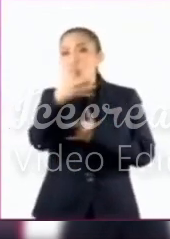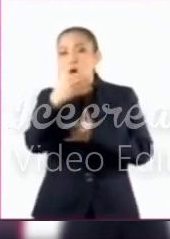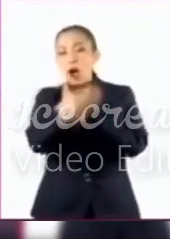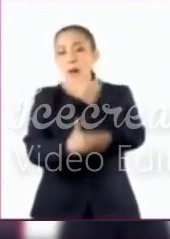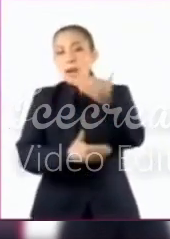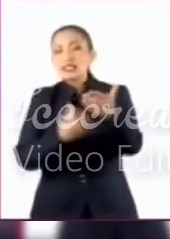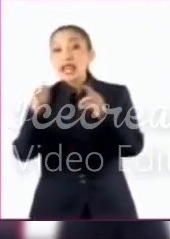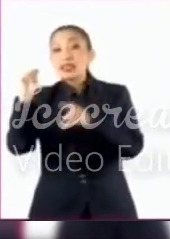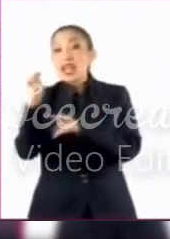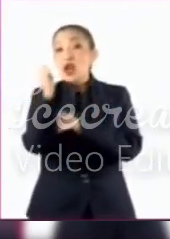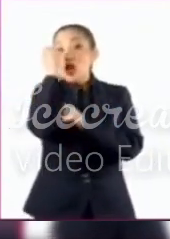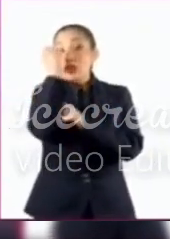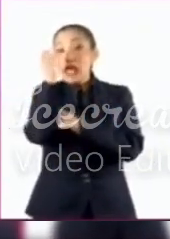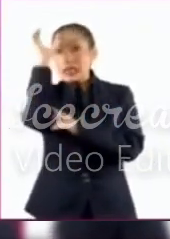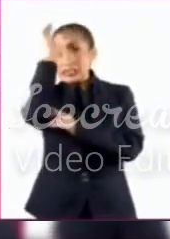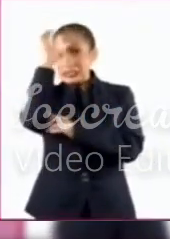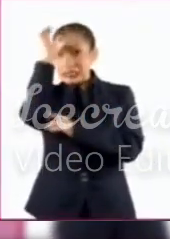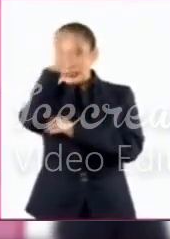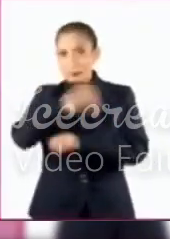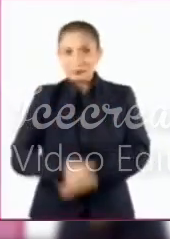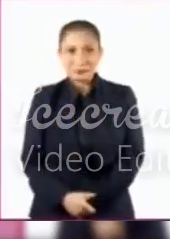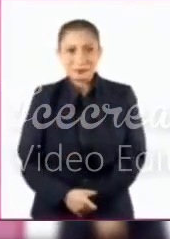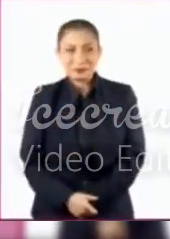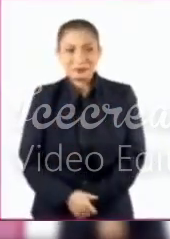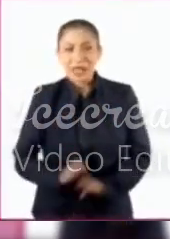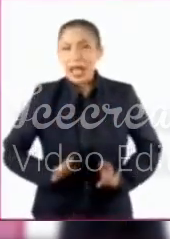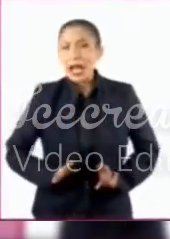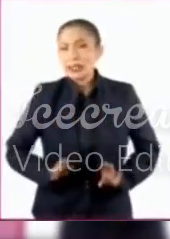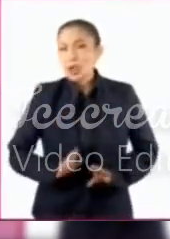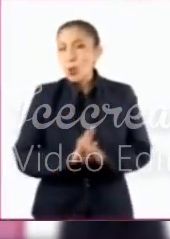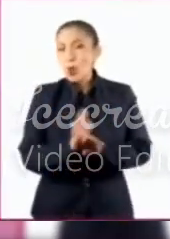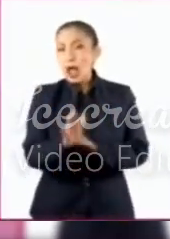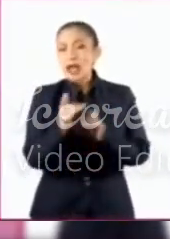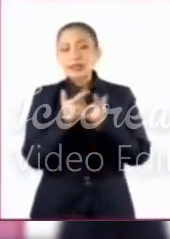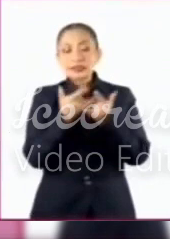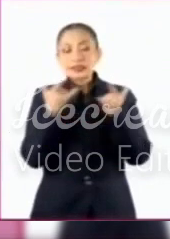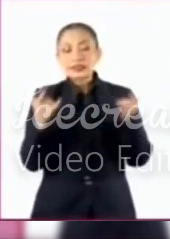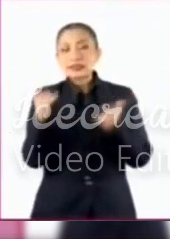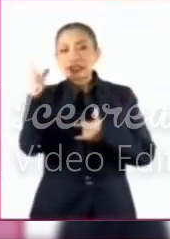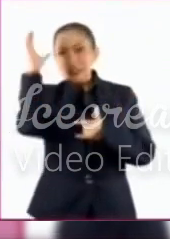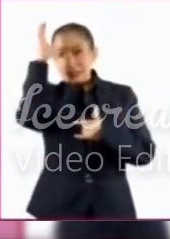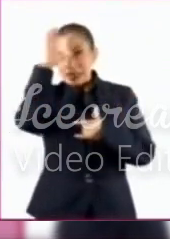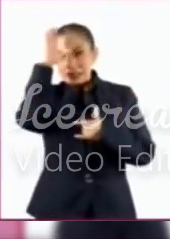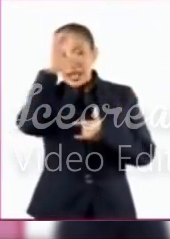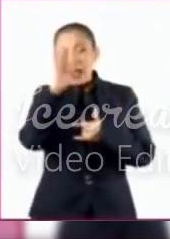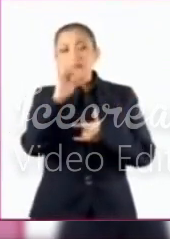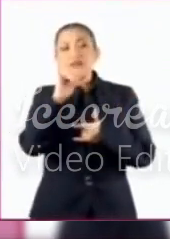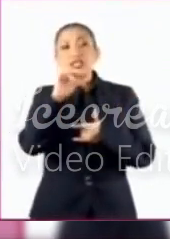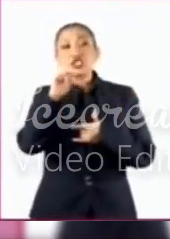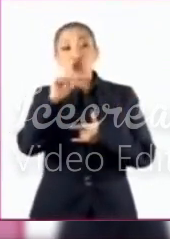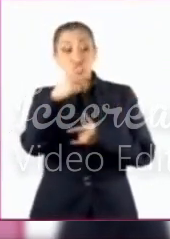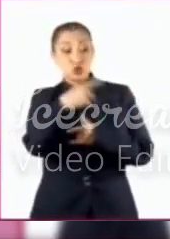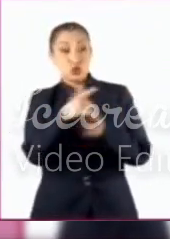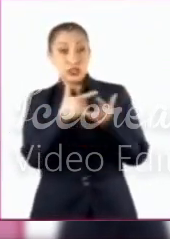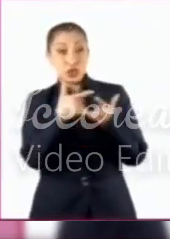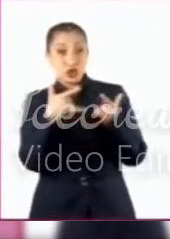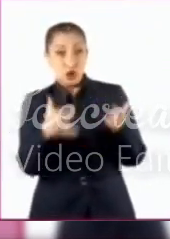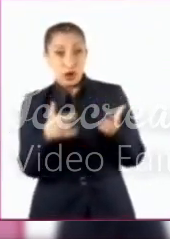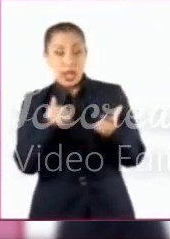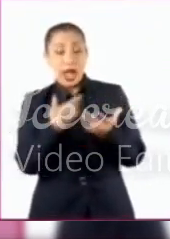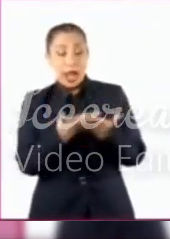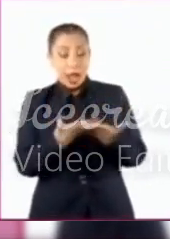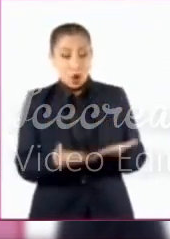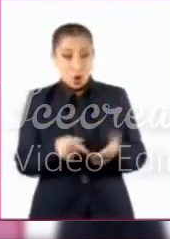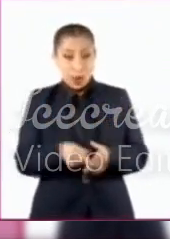los avances tecnológicos y científicos. Características del cuento de ciencia ficción. Sus historias pueden desarrollarse